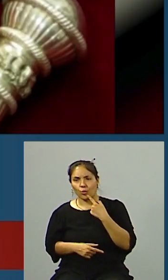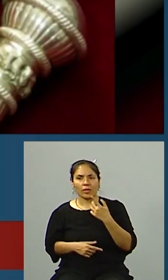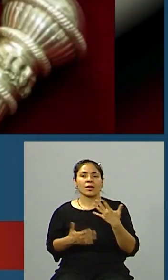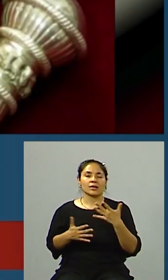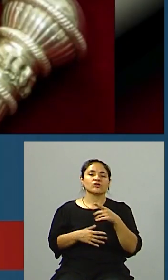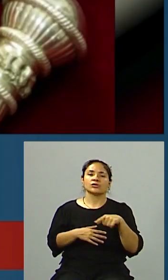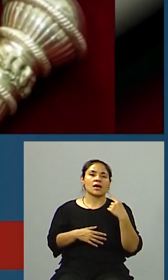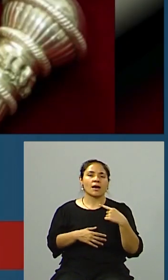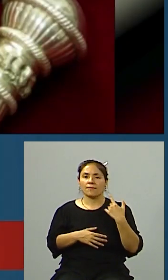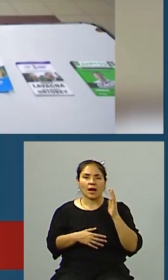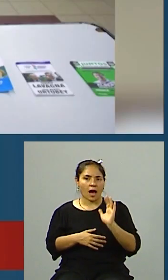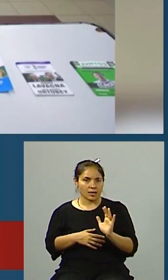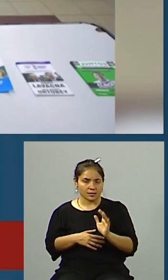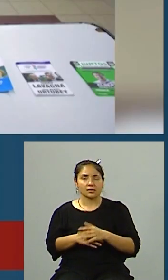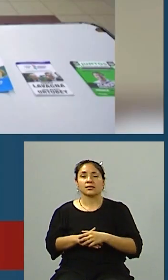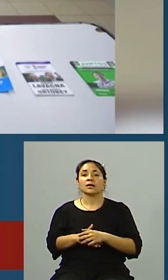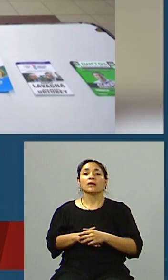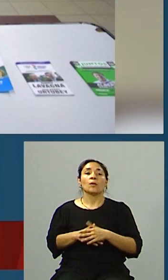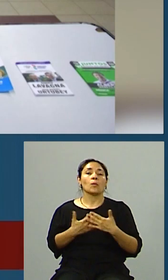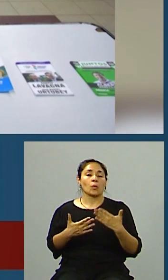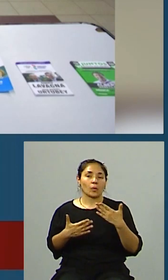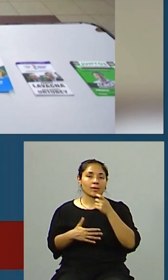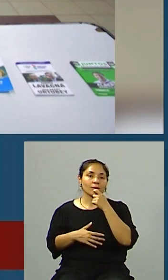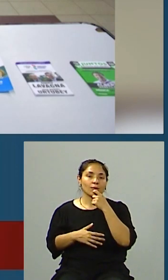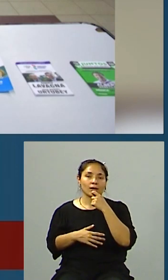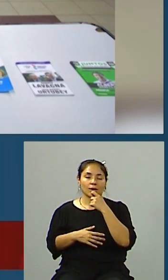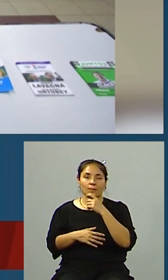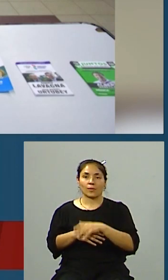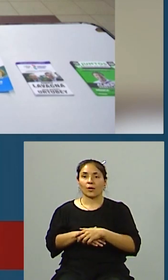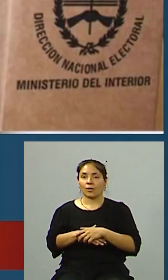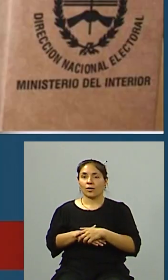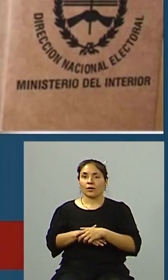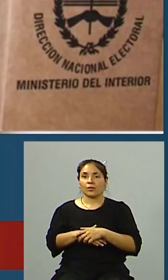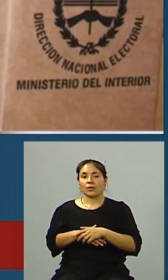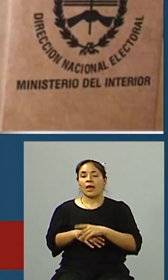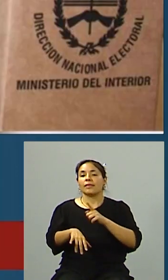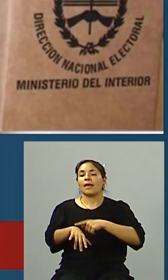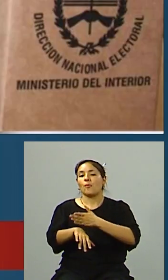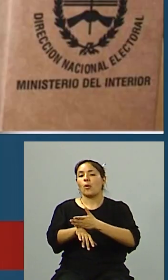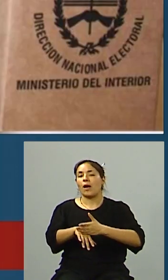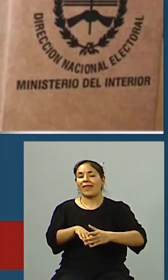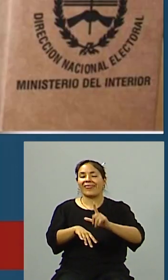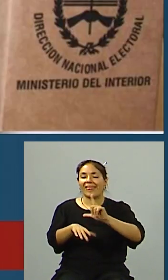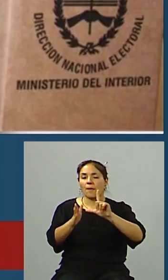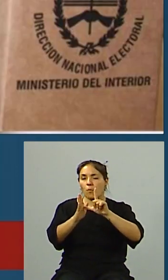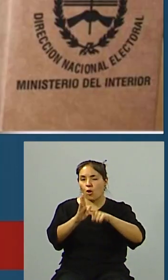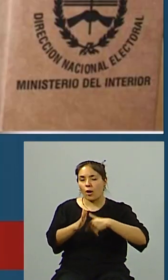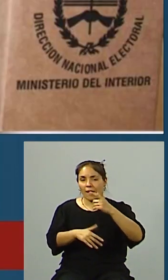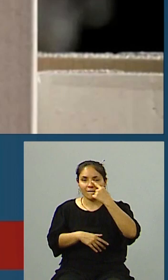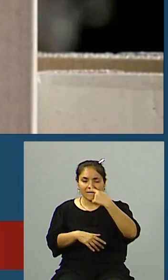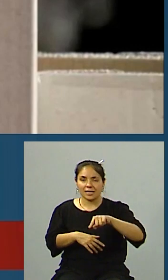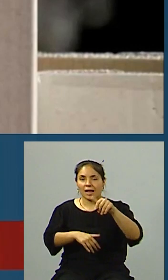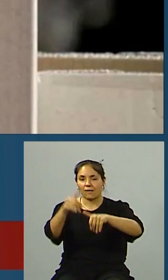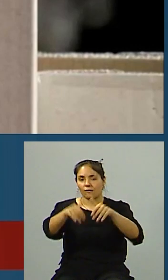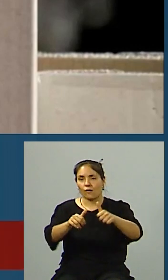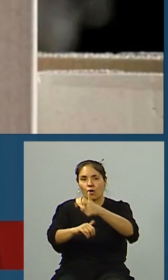habitualmente ocurre y que quizás pueda demorarse en términos de conocer la resolución final. Si vamos a un escenario en donde esa paridad